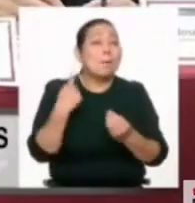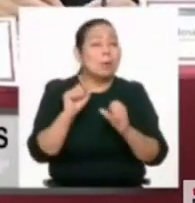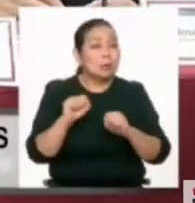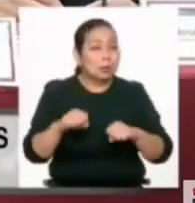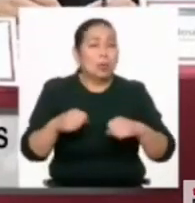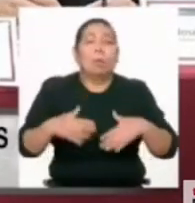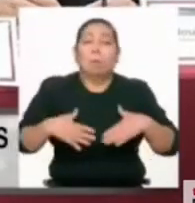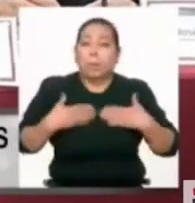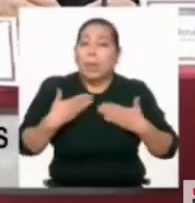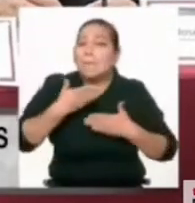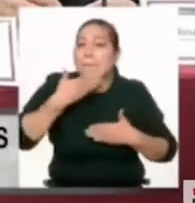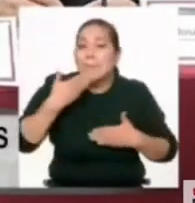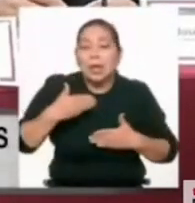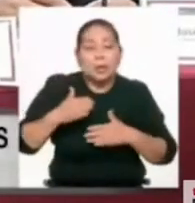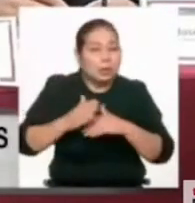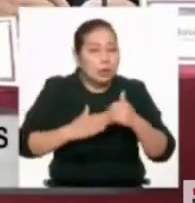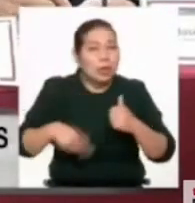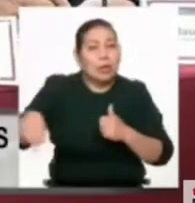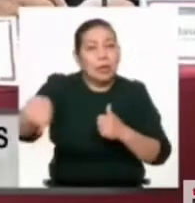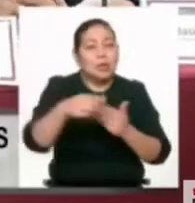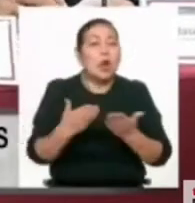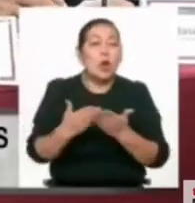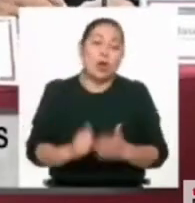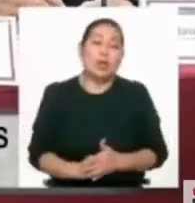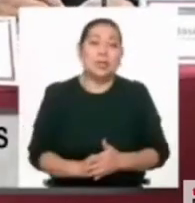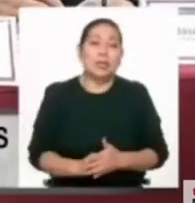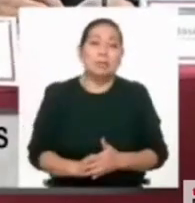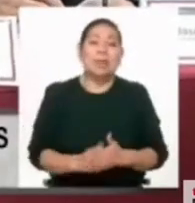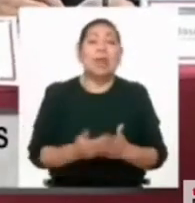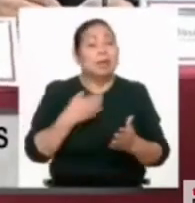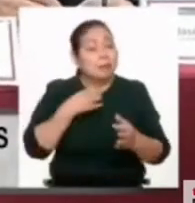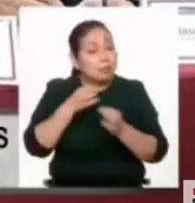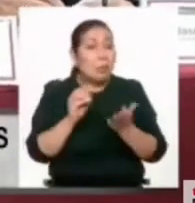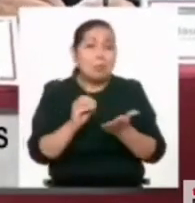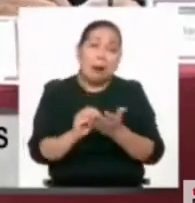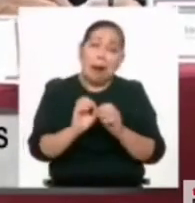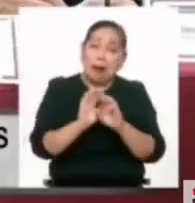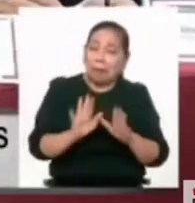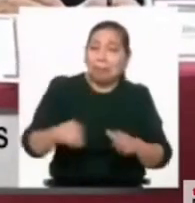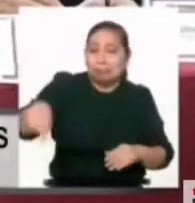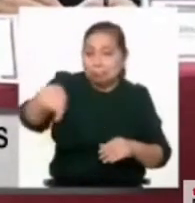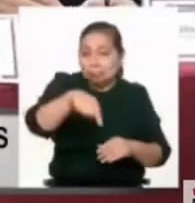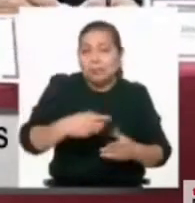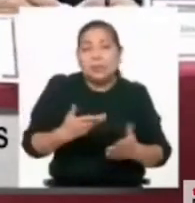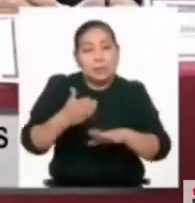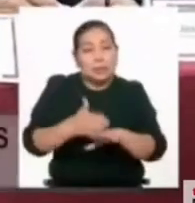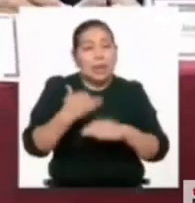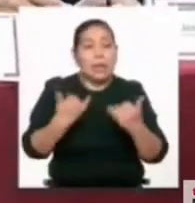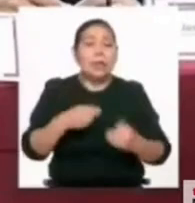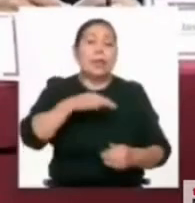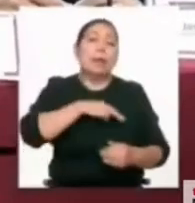para posibilitar mejoras en la infraestructura educativa. Eso a grandes rasgos, Premier, lo relacionado al trabajo